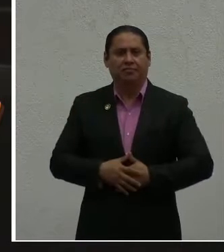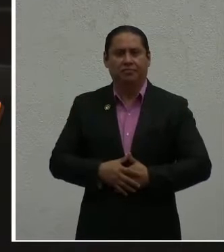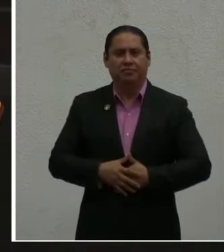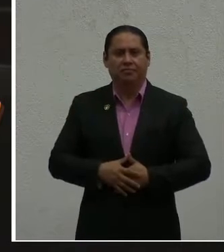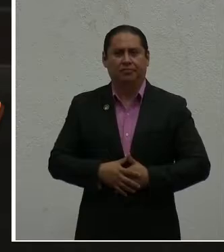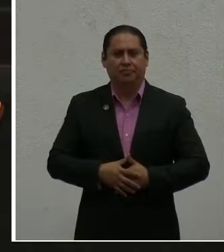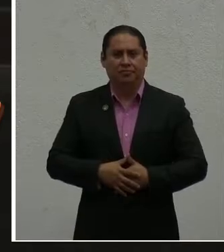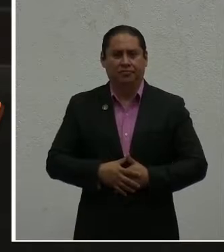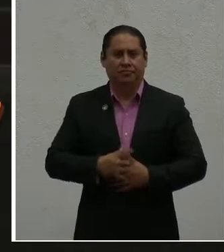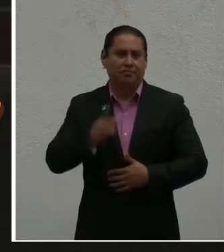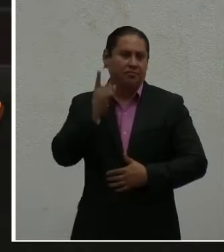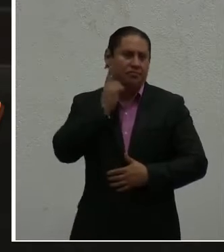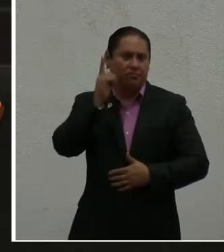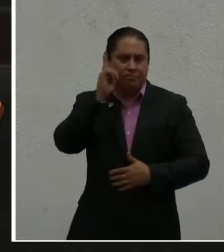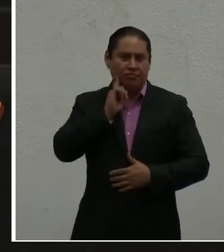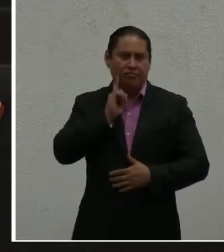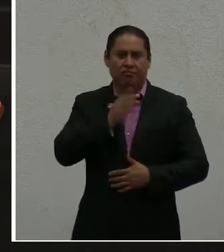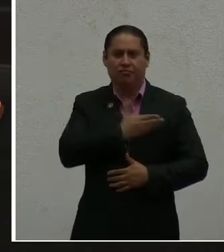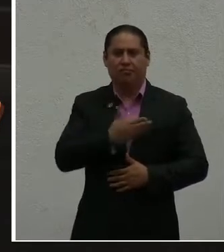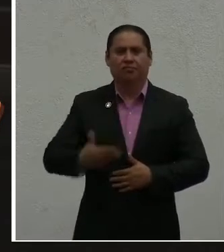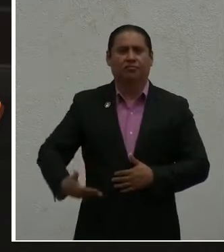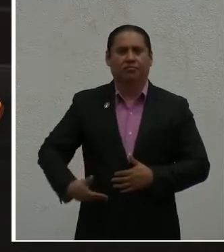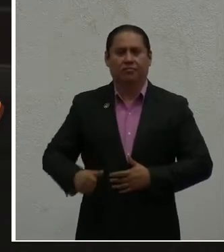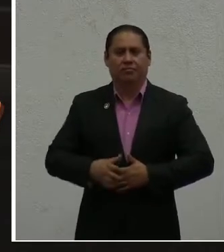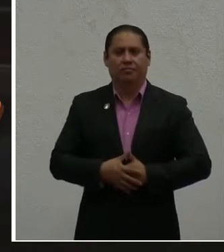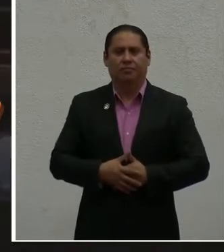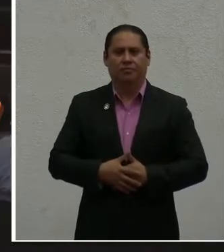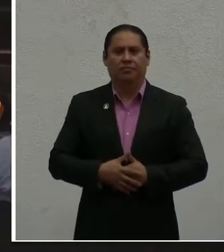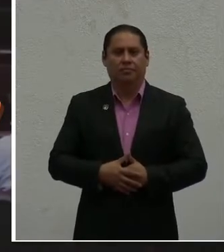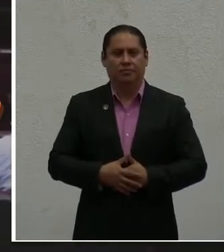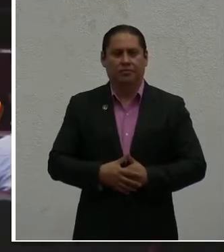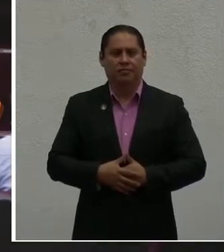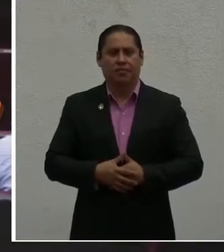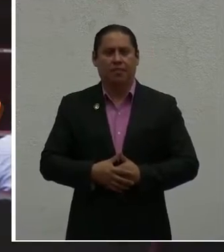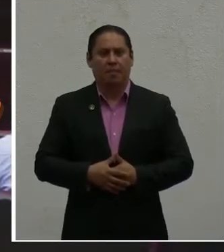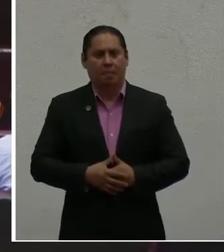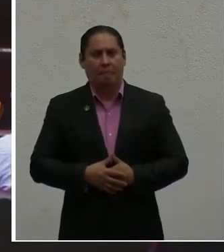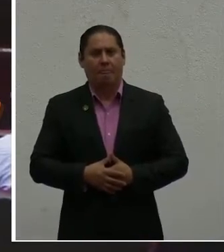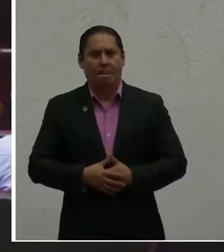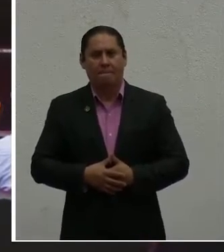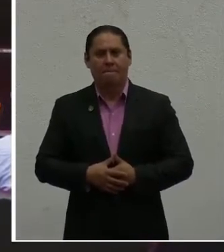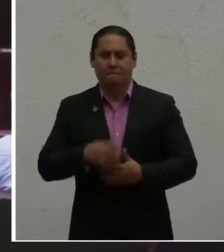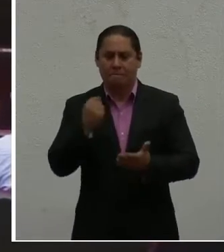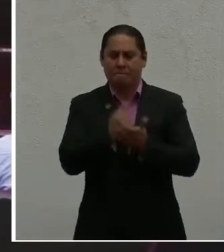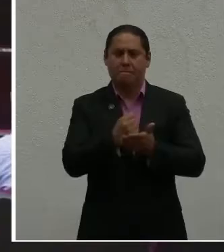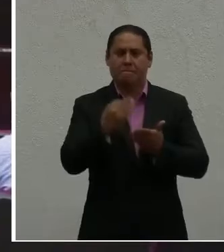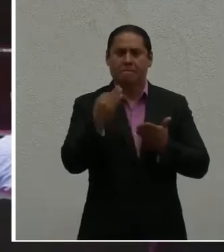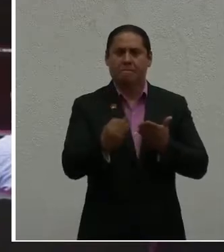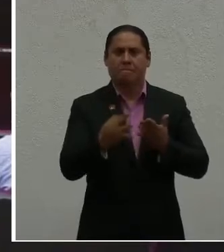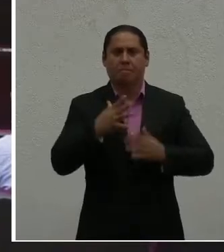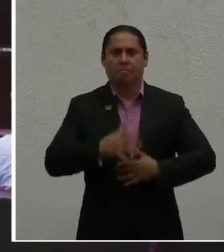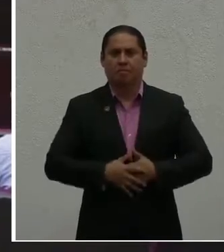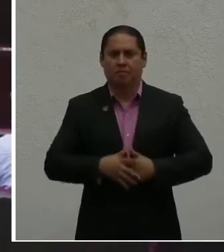No falta ningún legislador por emitir su voto, diputada presidenta. Aprobado por unanimidad. Corres en los